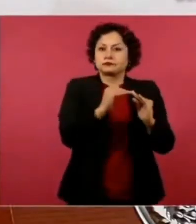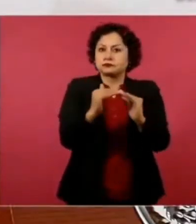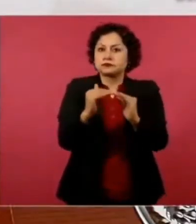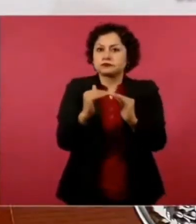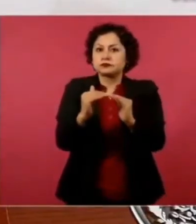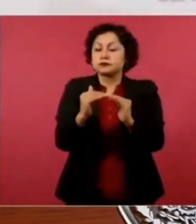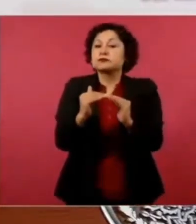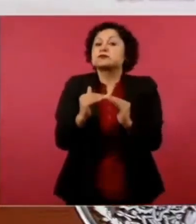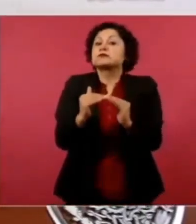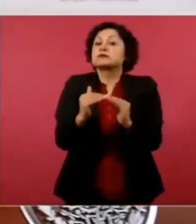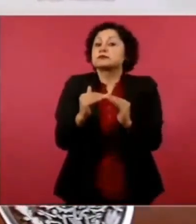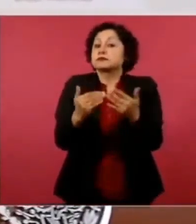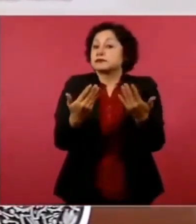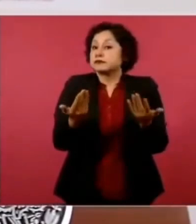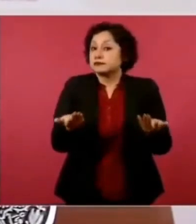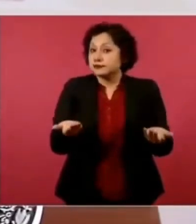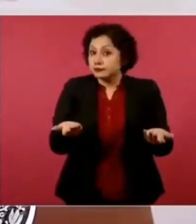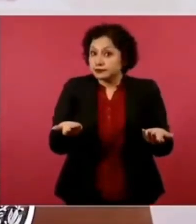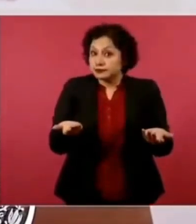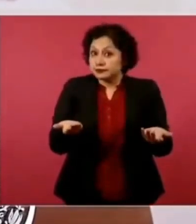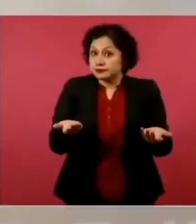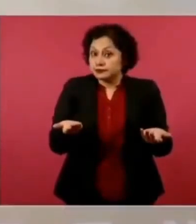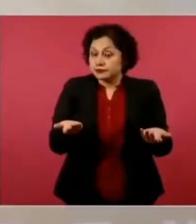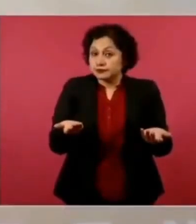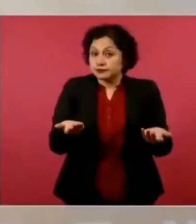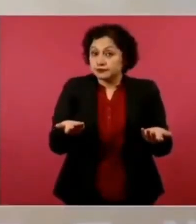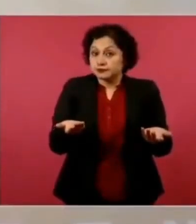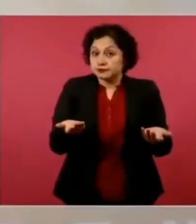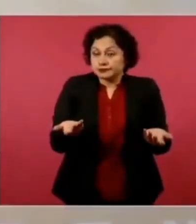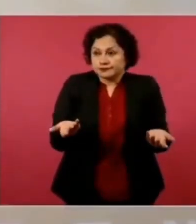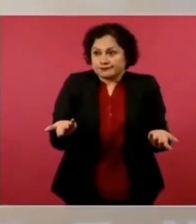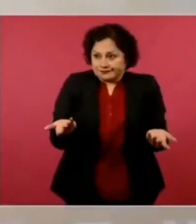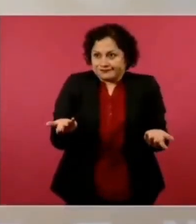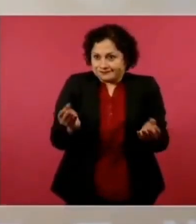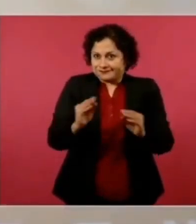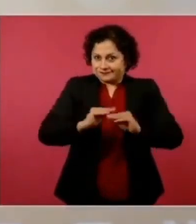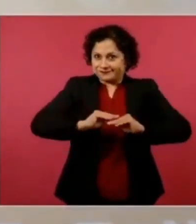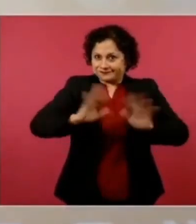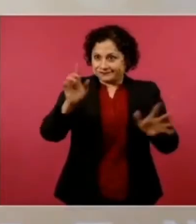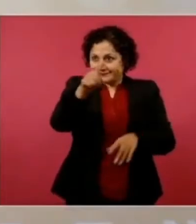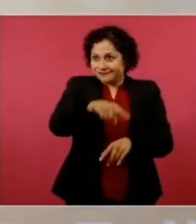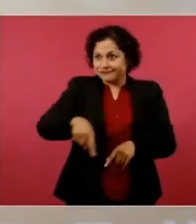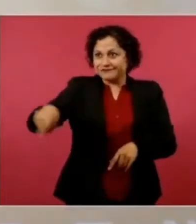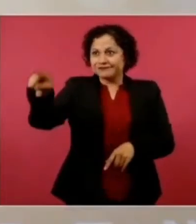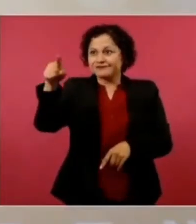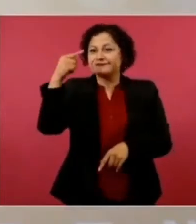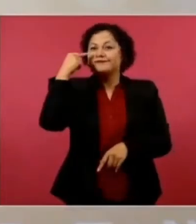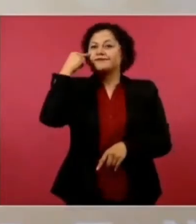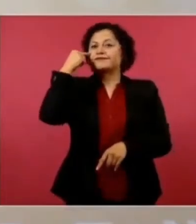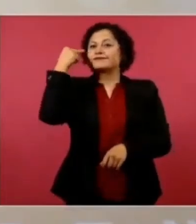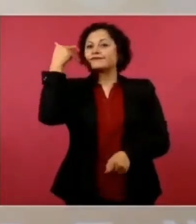pues entonces se ve que la corrupción